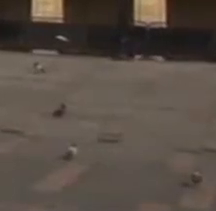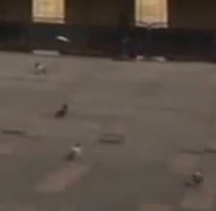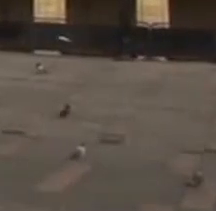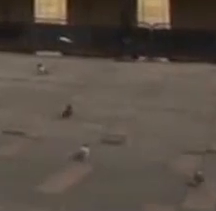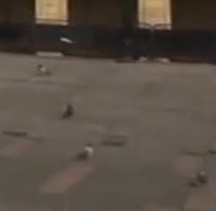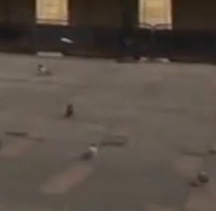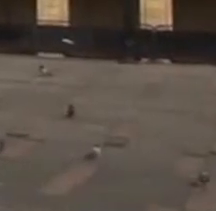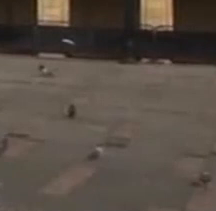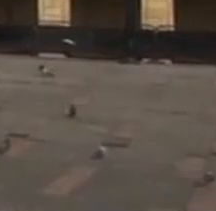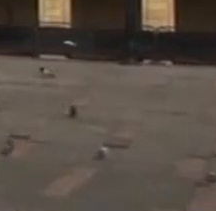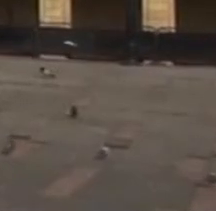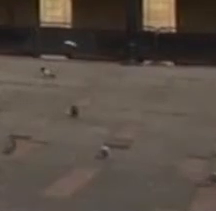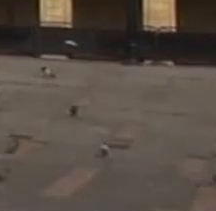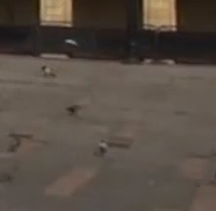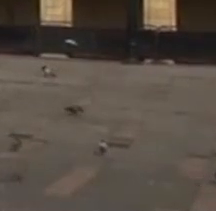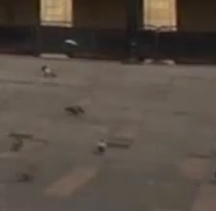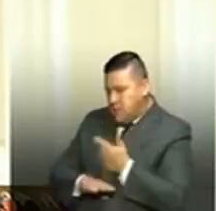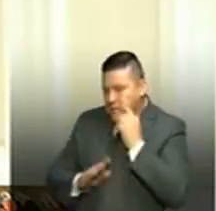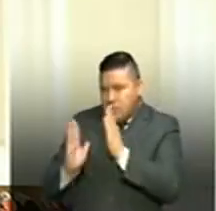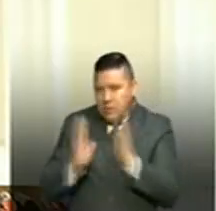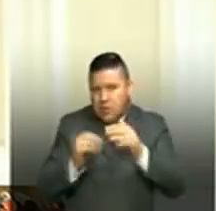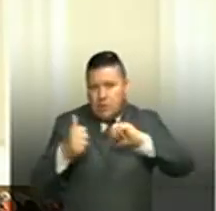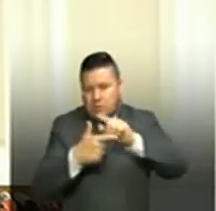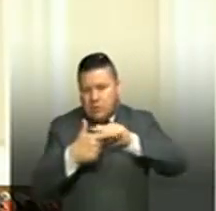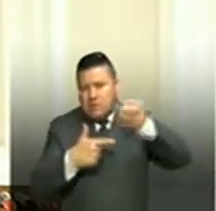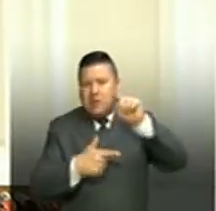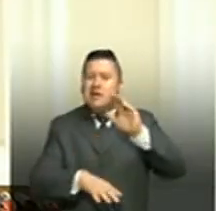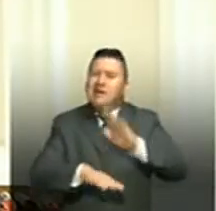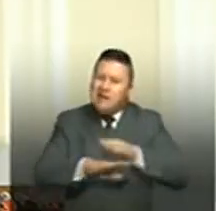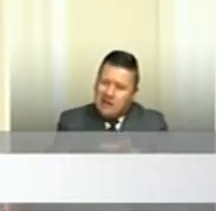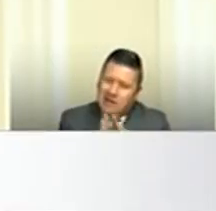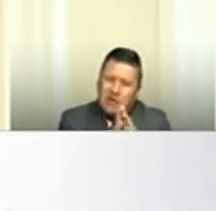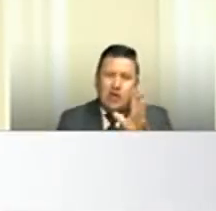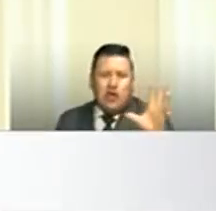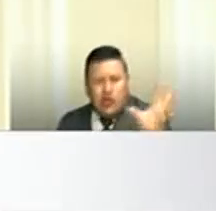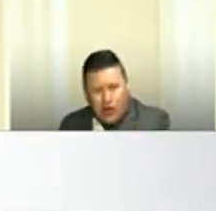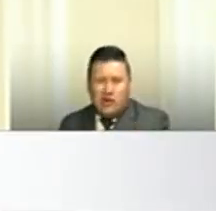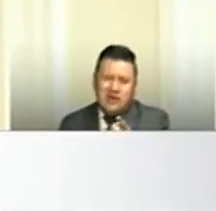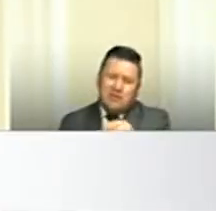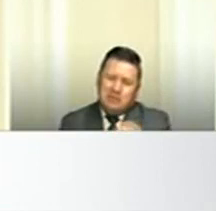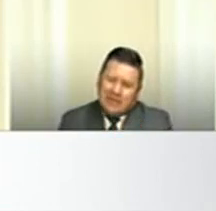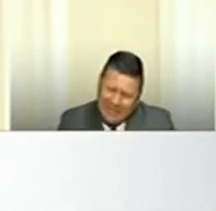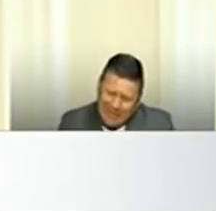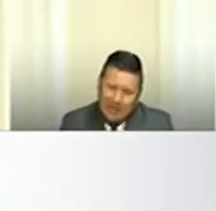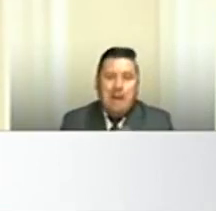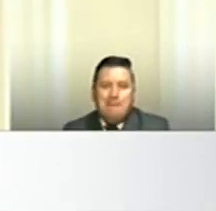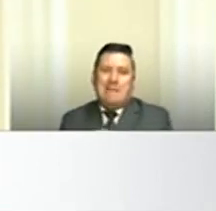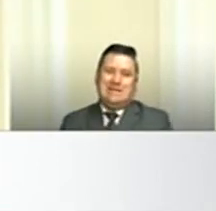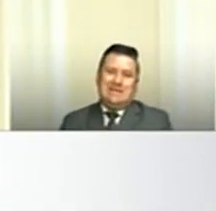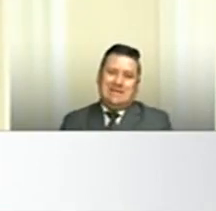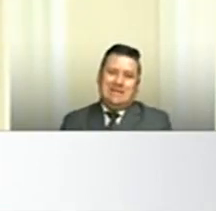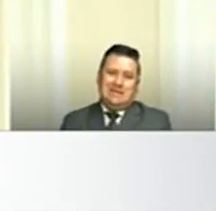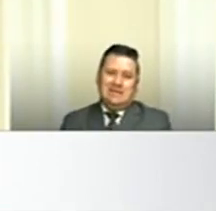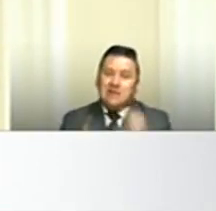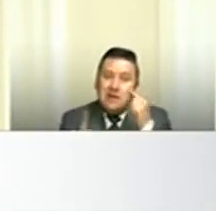recomendaciones de la Organización Panamericana de la Salud. Yo quiero hacerles un llamado a que todos hagamos un esfuerzo adicional por